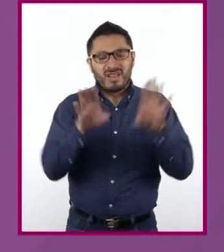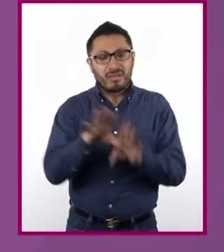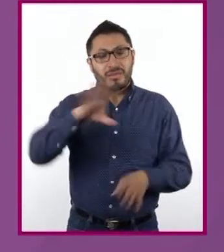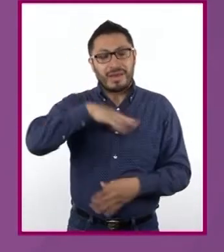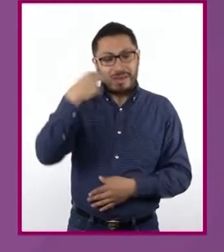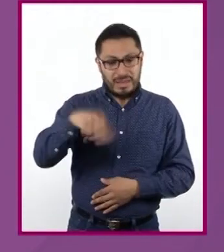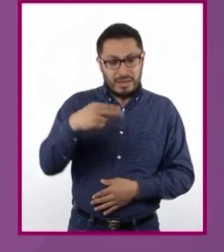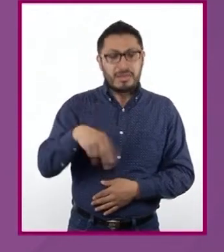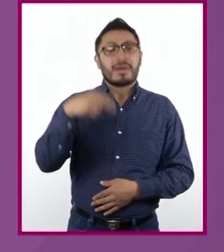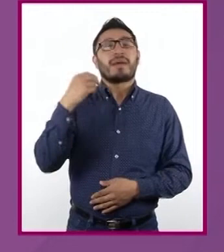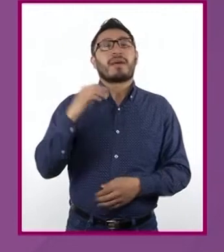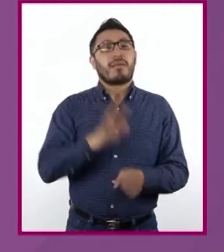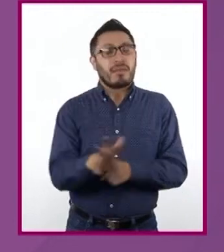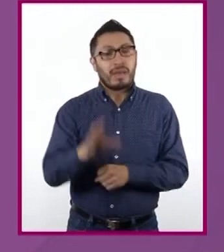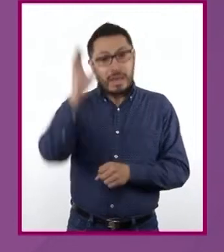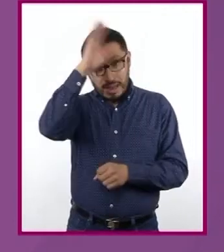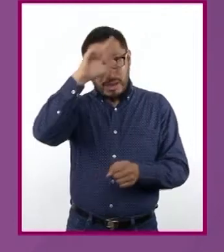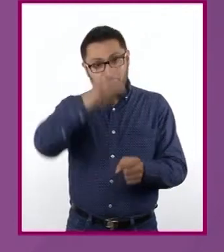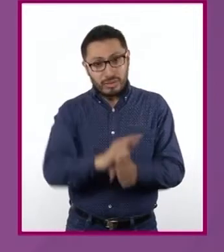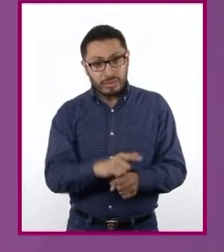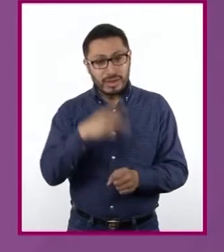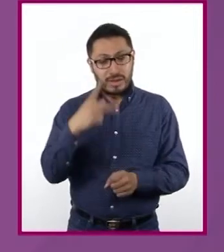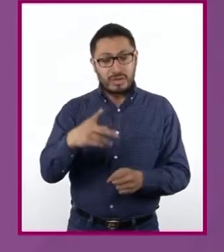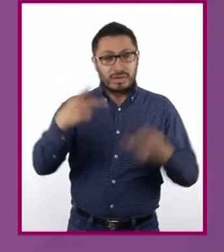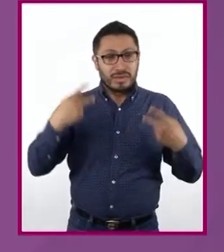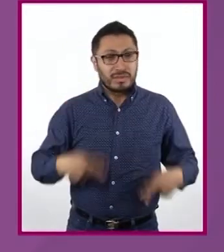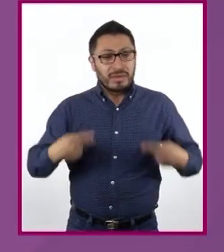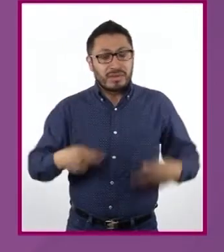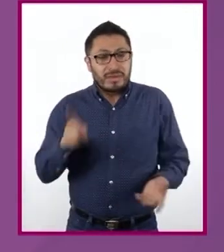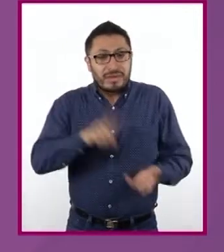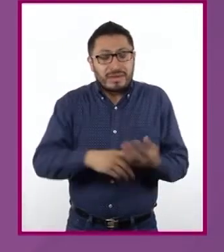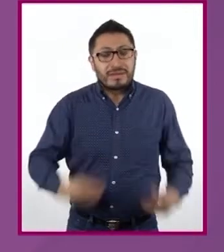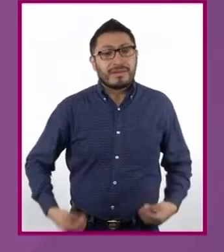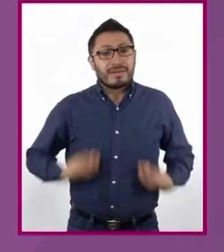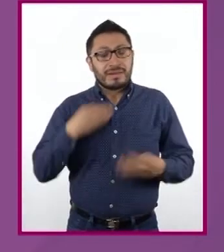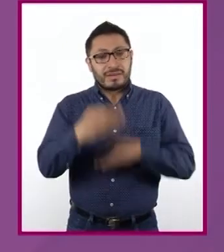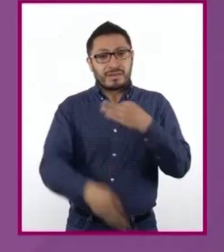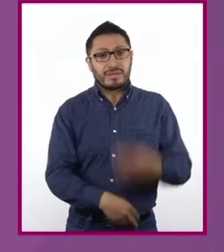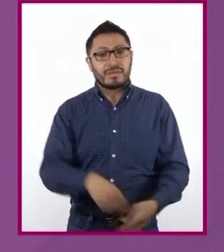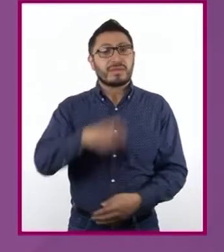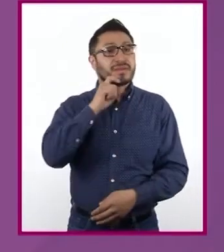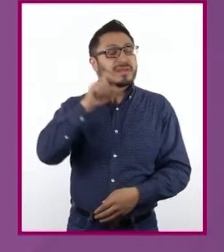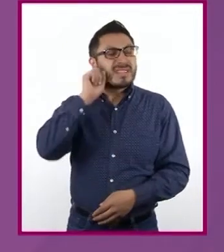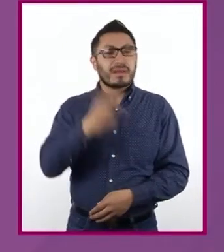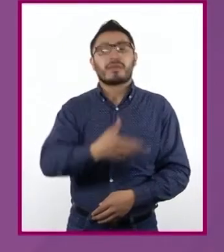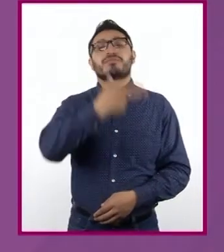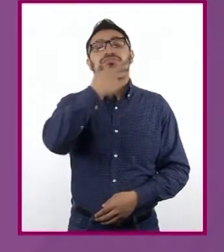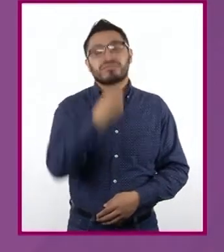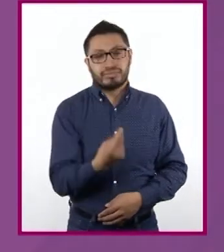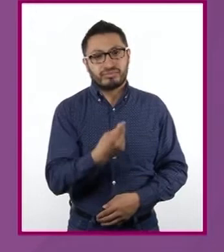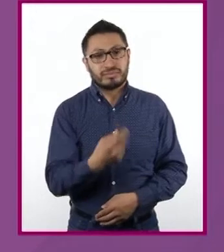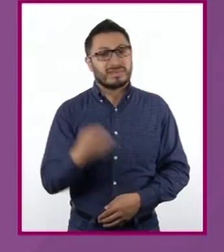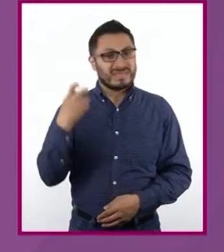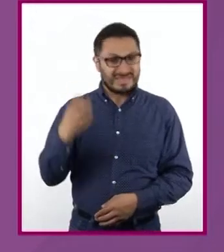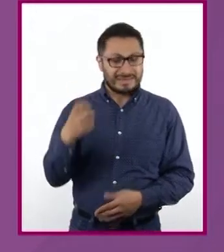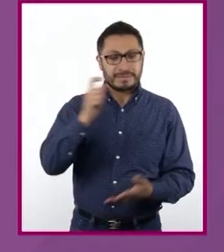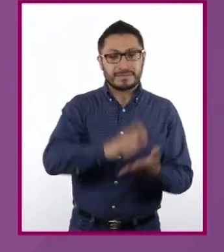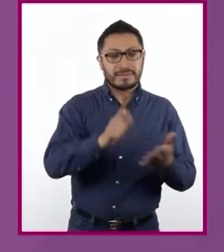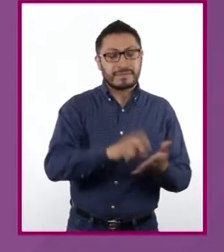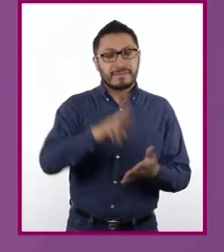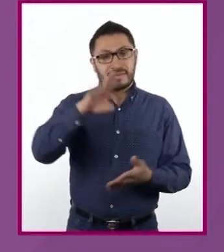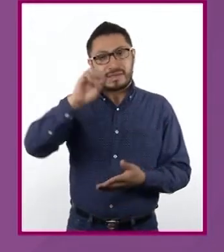nombre. Se llama cultura. Sus habitantes son todos ellos del sexo masculino. Esto escribía